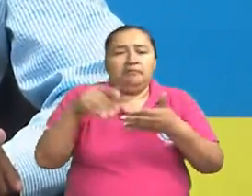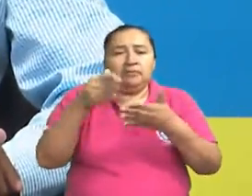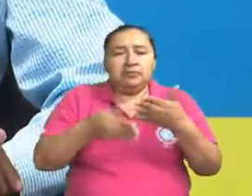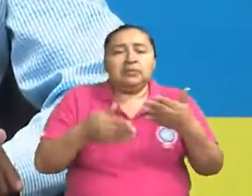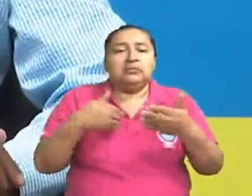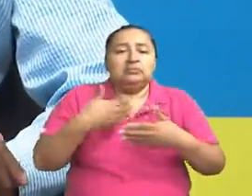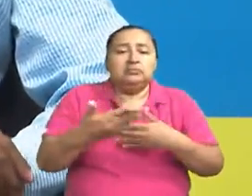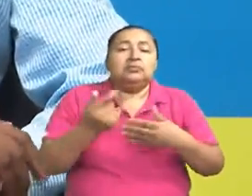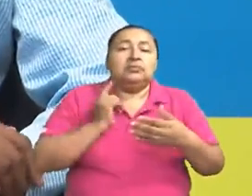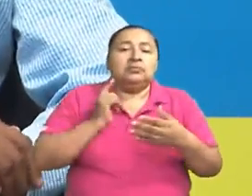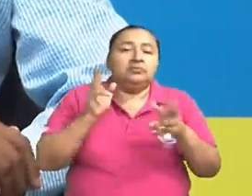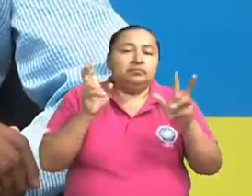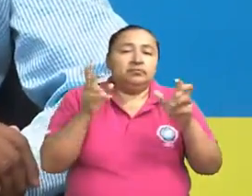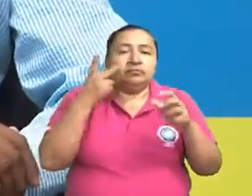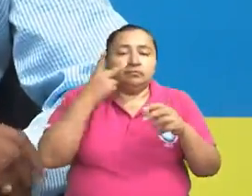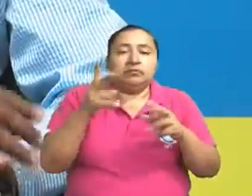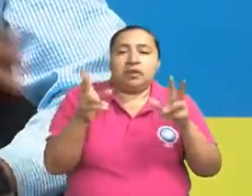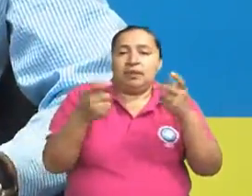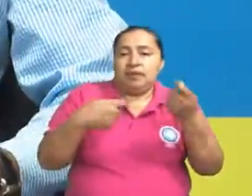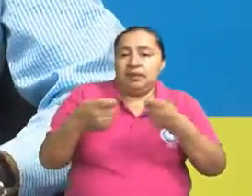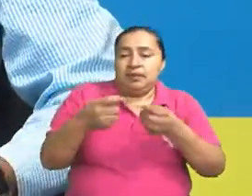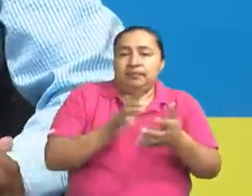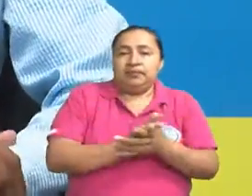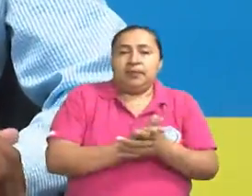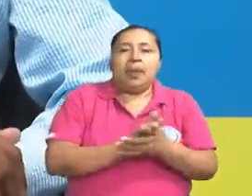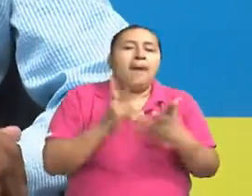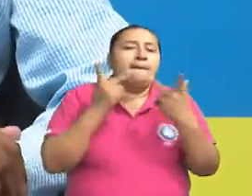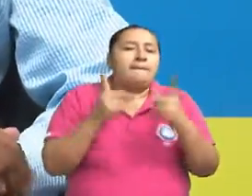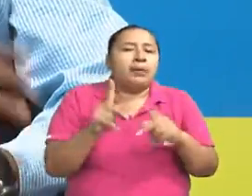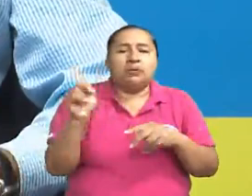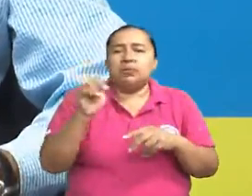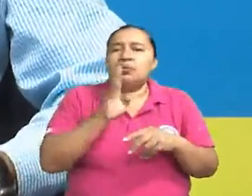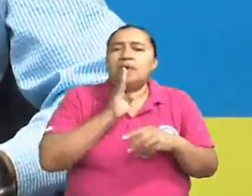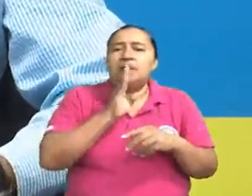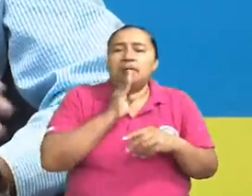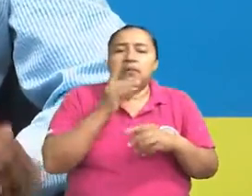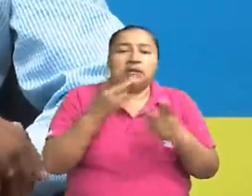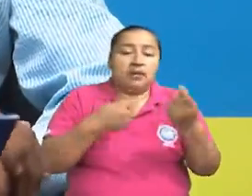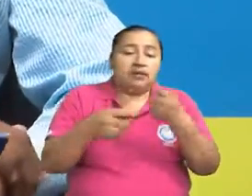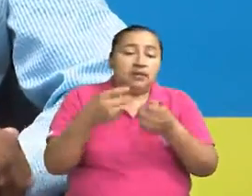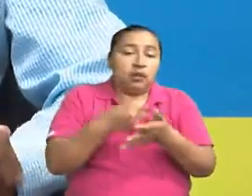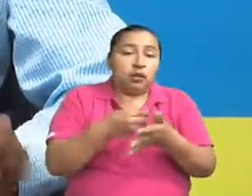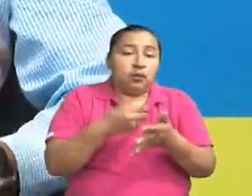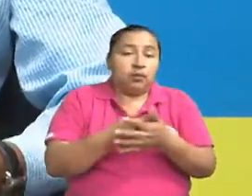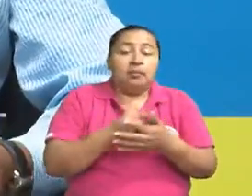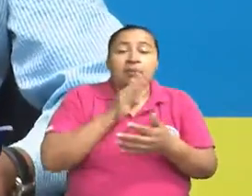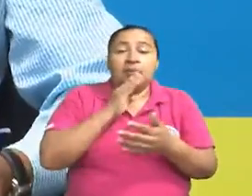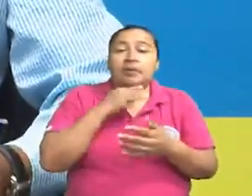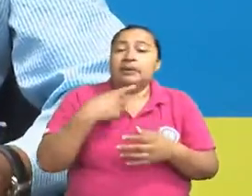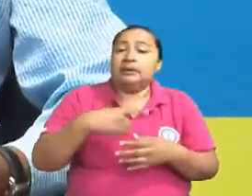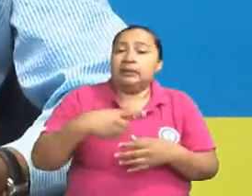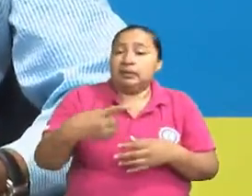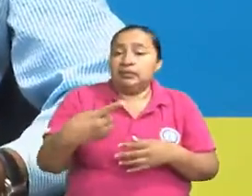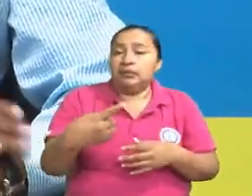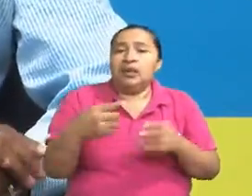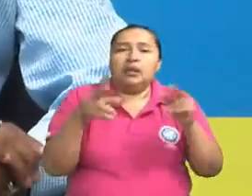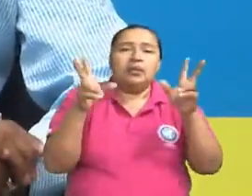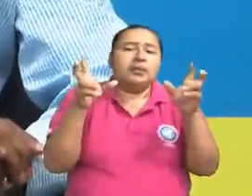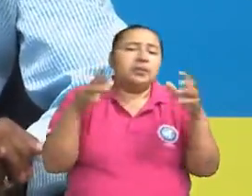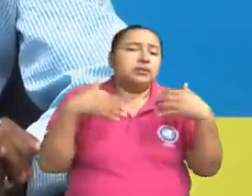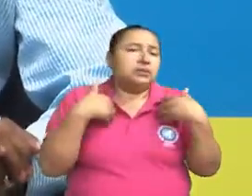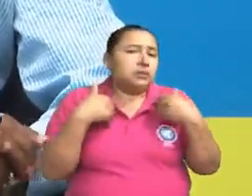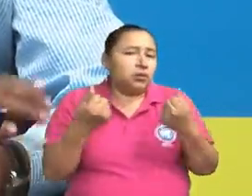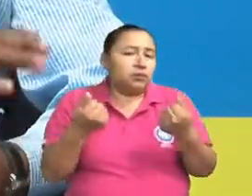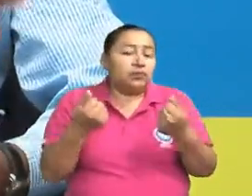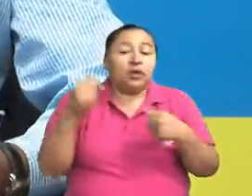que respecta a las ventas. Pero no vamos a hablar del comercio, sino que vamos a hablar como todos los días de temas de salud. Y el día de